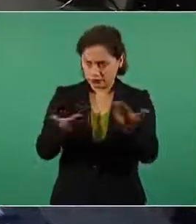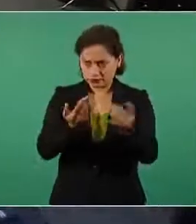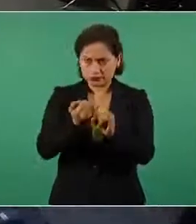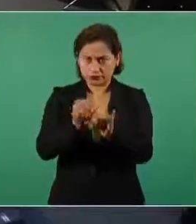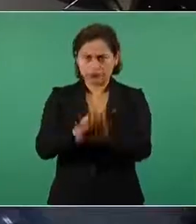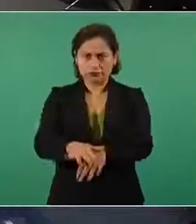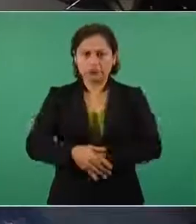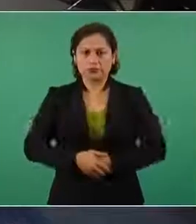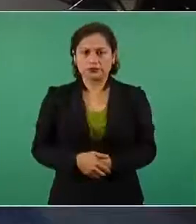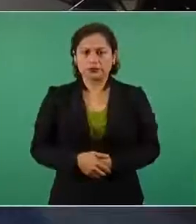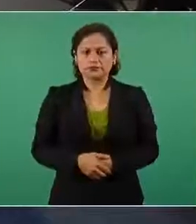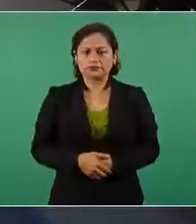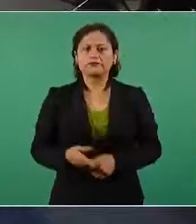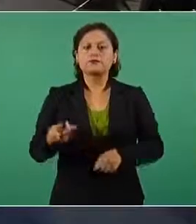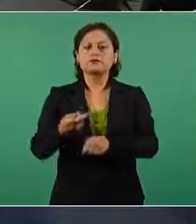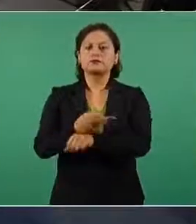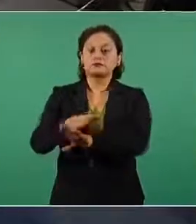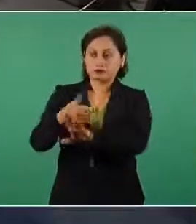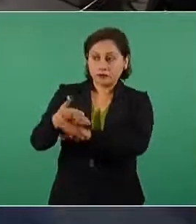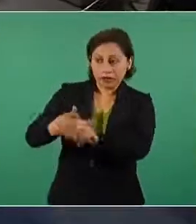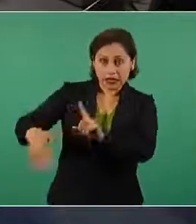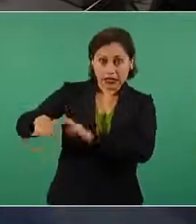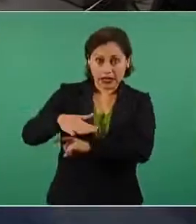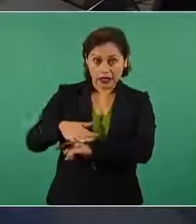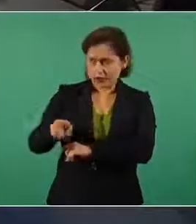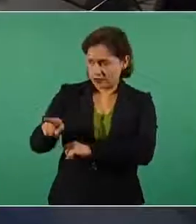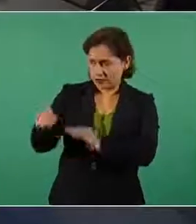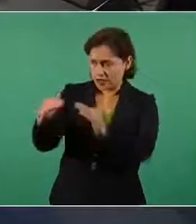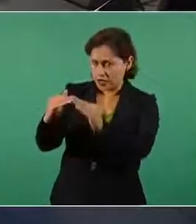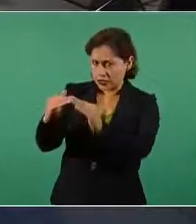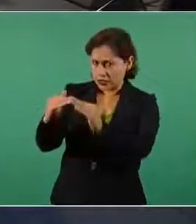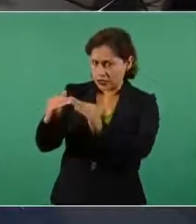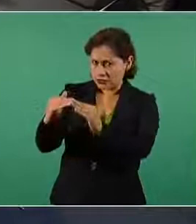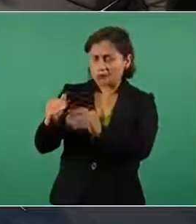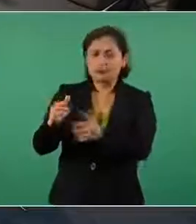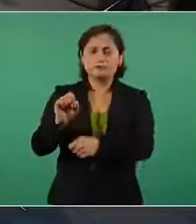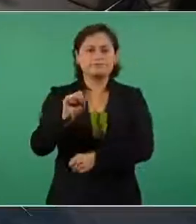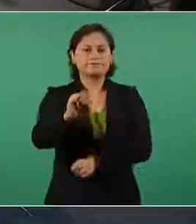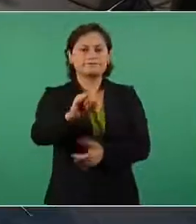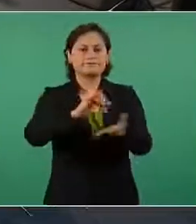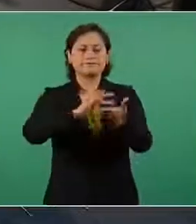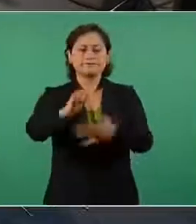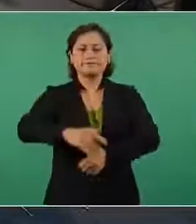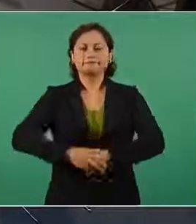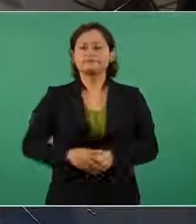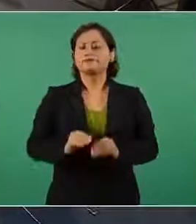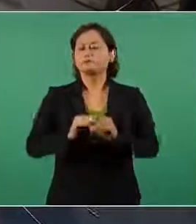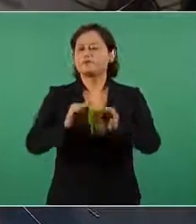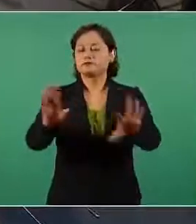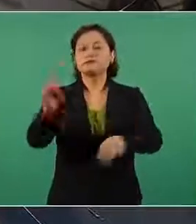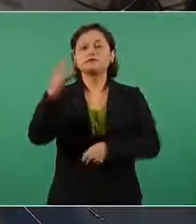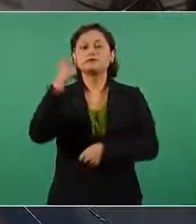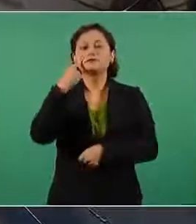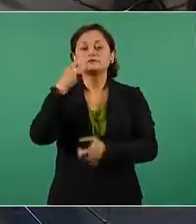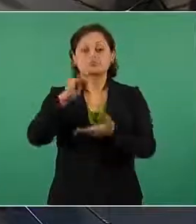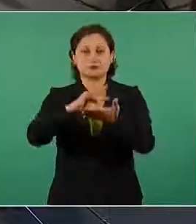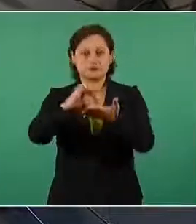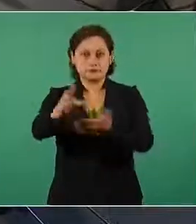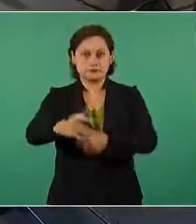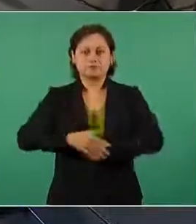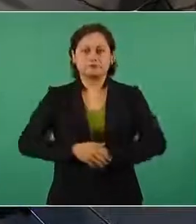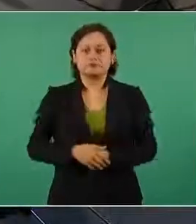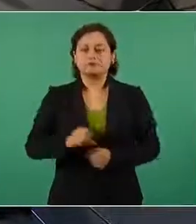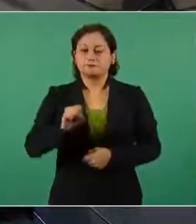De afectaciones. Sí, sí, sí. Vivienda. Sí, gracias. Sí, claro que sí. Muchas gracias. Así es,